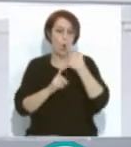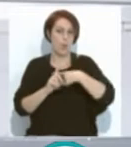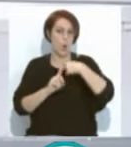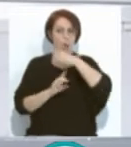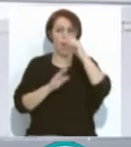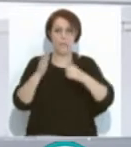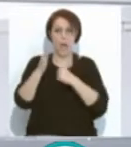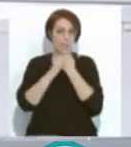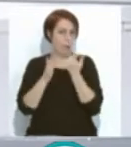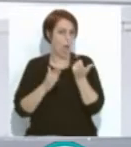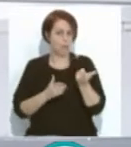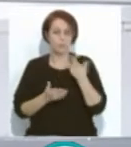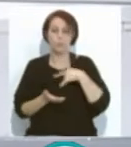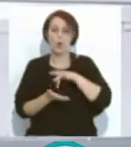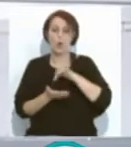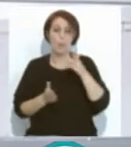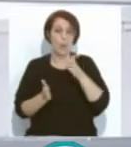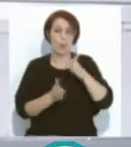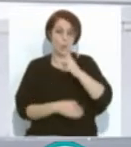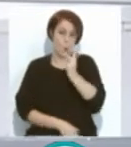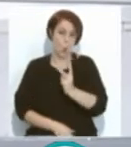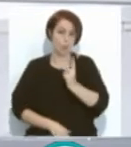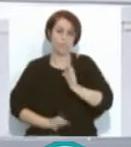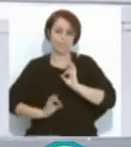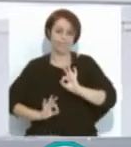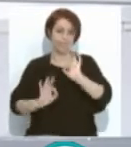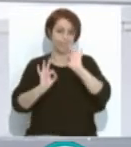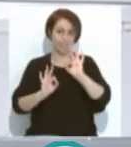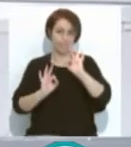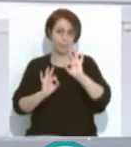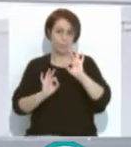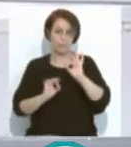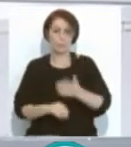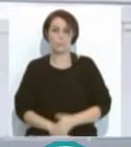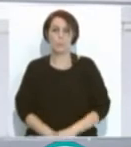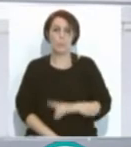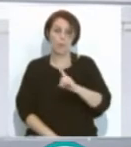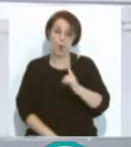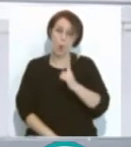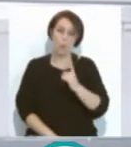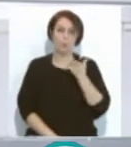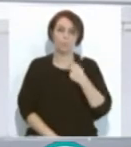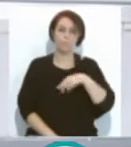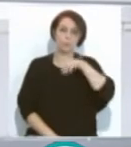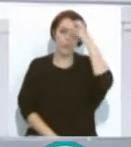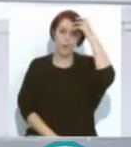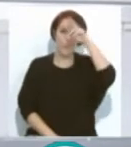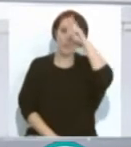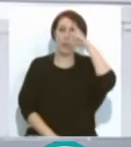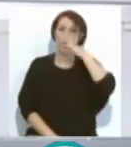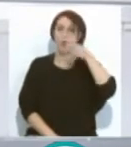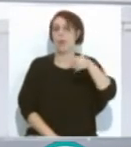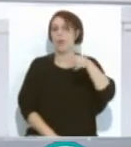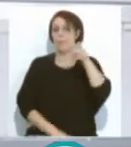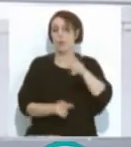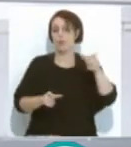categoría del fútbol, indiscutiblemente había dos momentos especiales. Más si cabe uno de ellos, el Real Madrid, porque es donde más